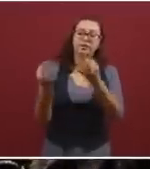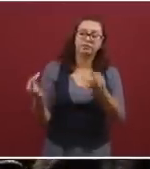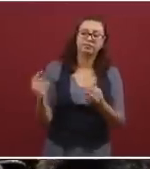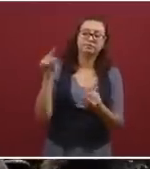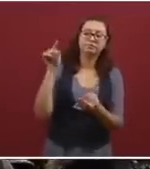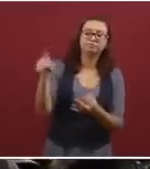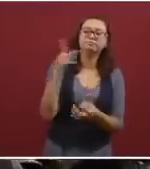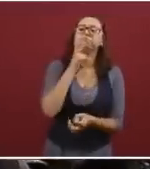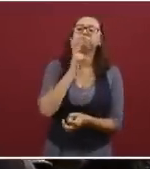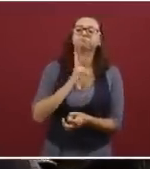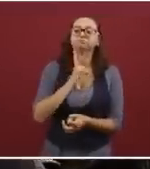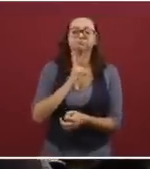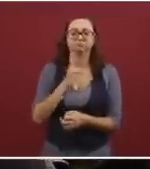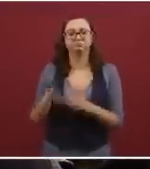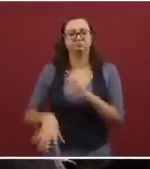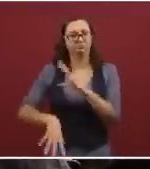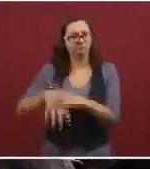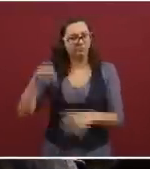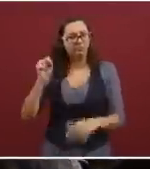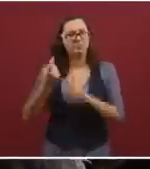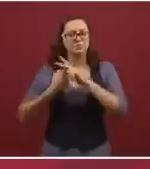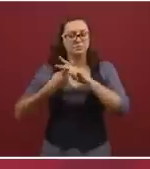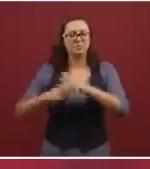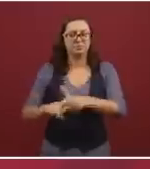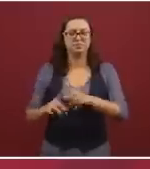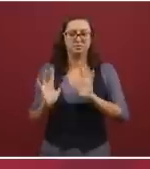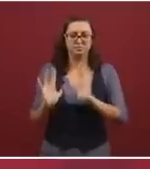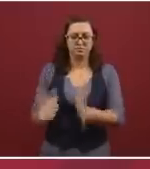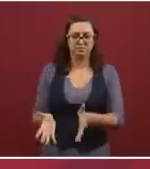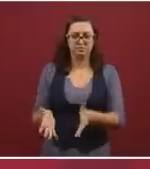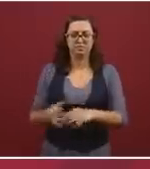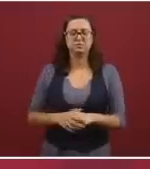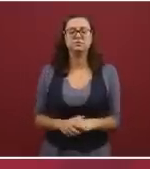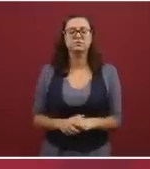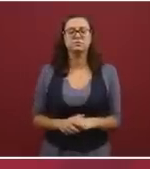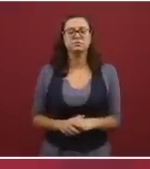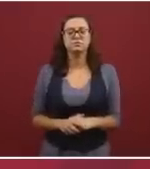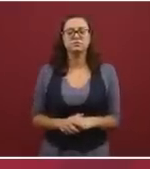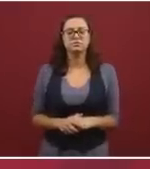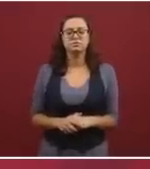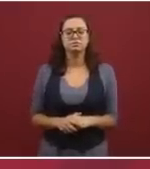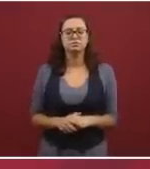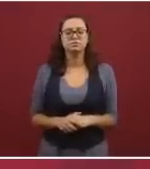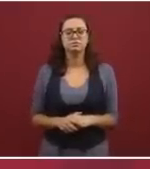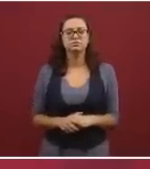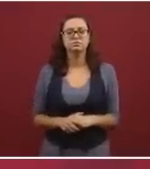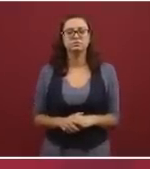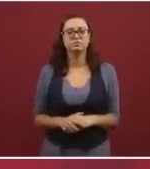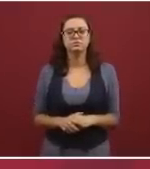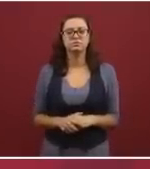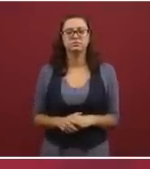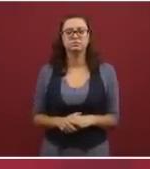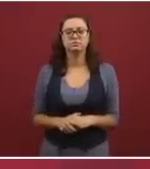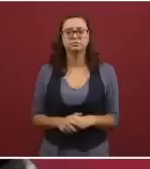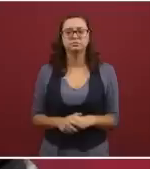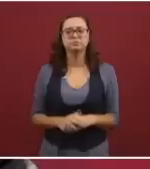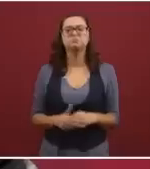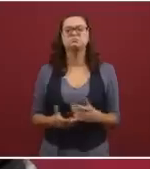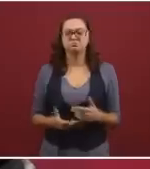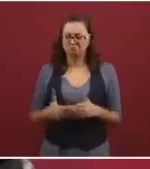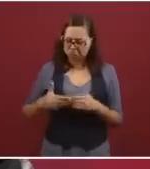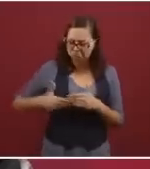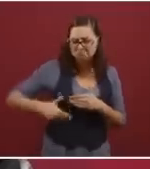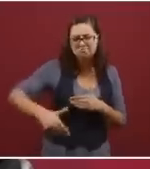petroleros y que vamos a tener la producción necesaria